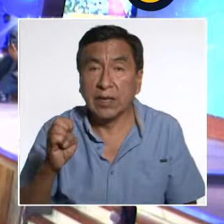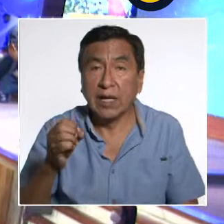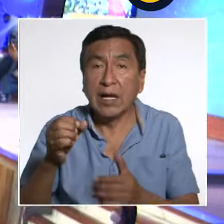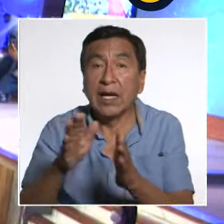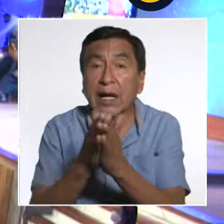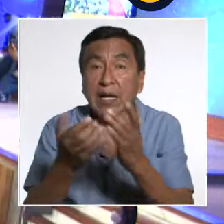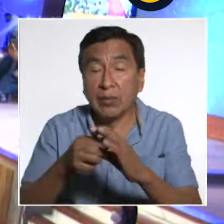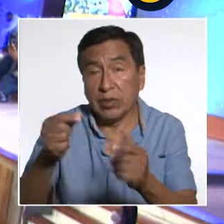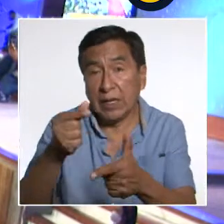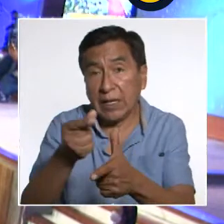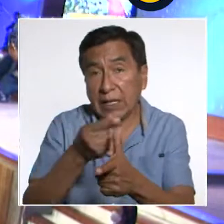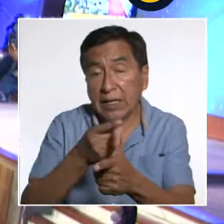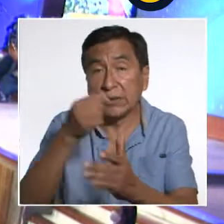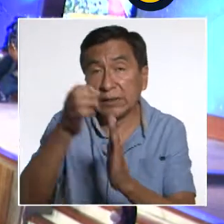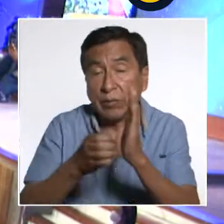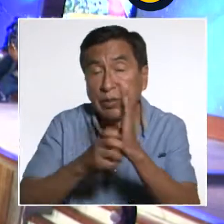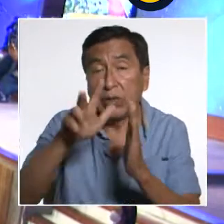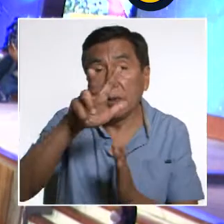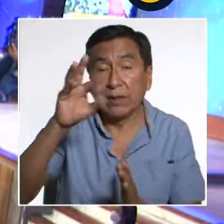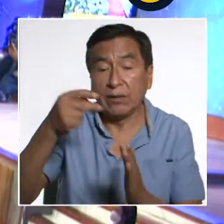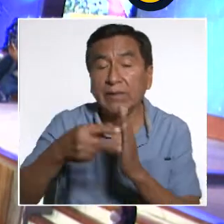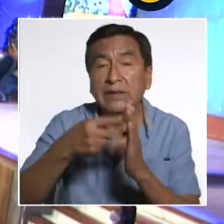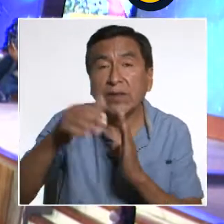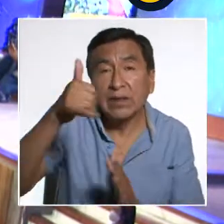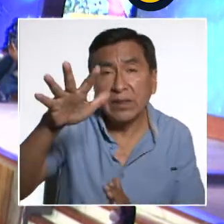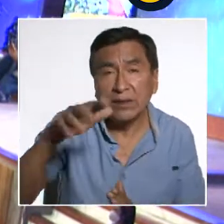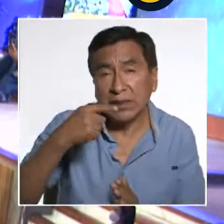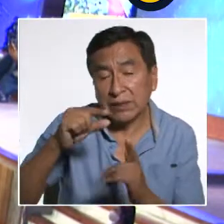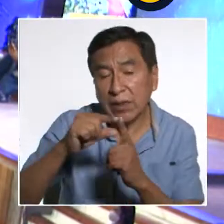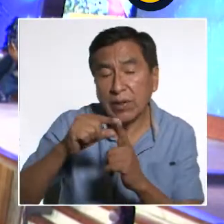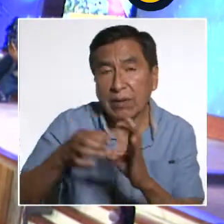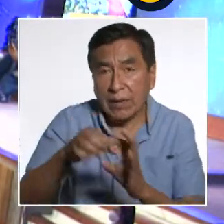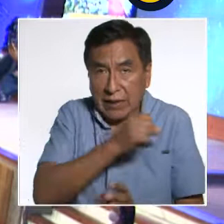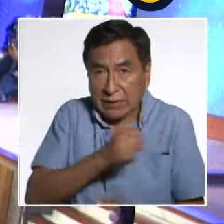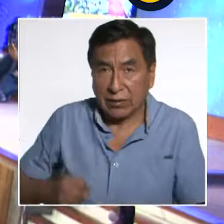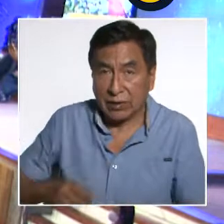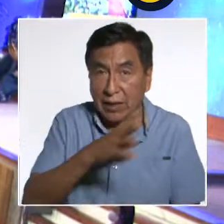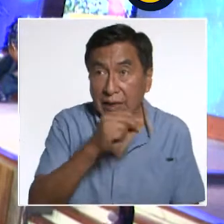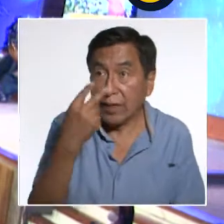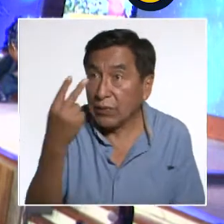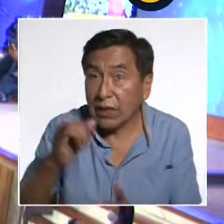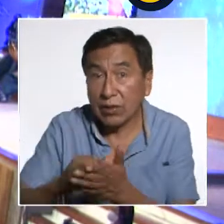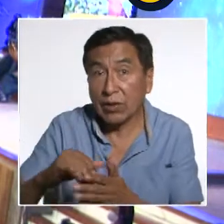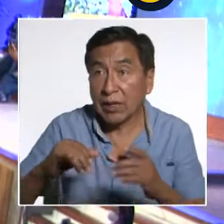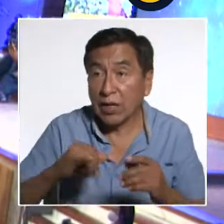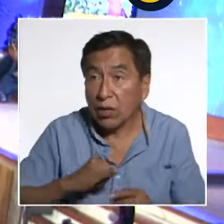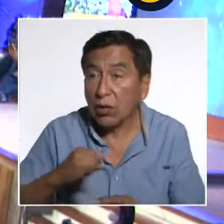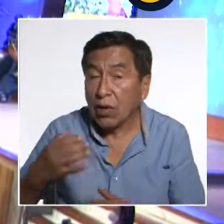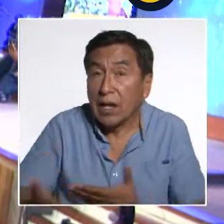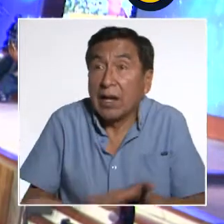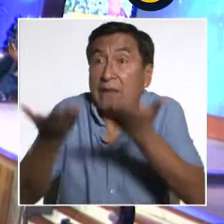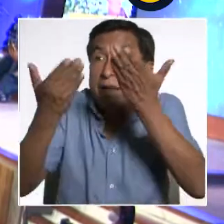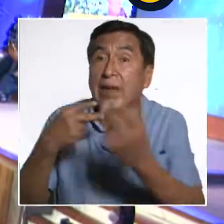capítulo 39, versículo 15, dice así la palabra del Señor: y viendo que yo alzaba la